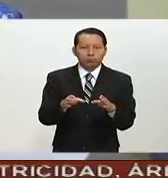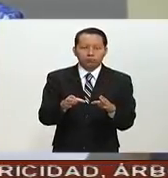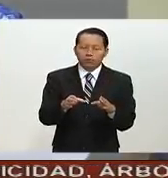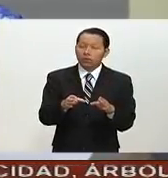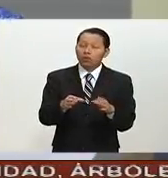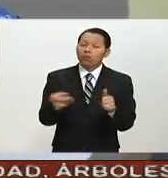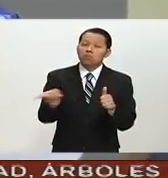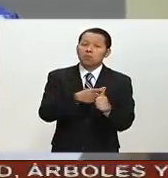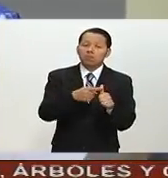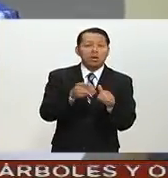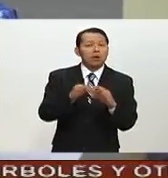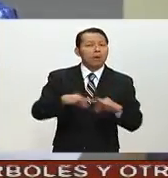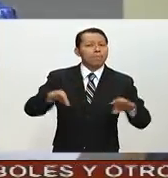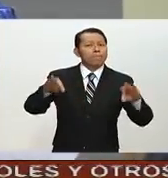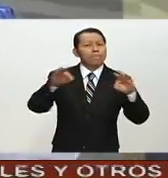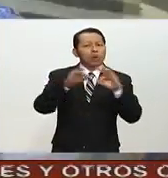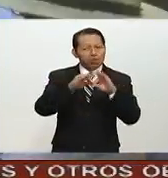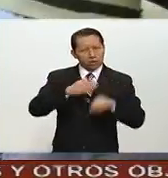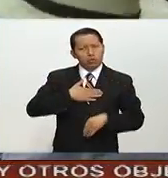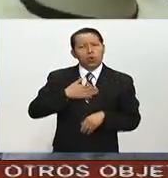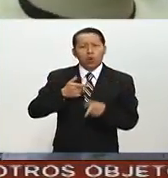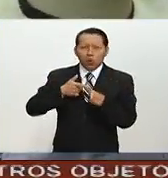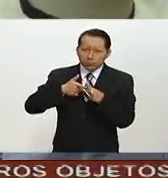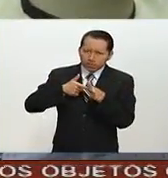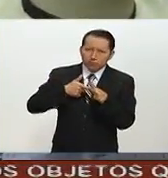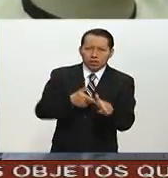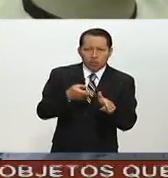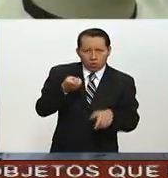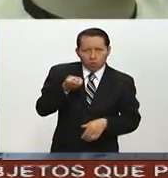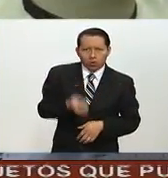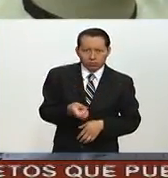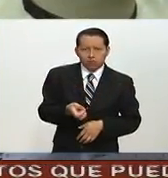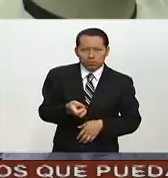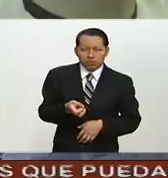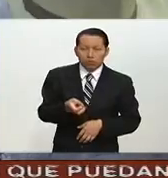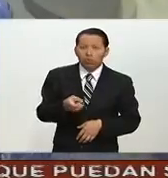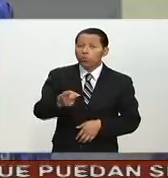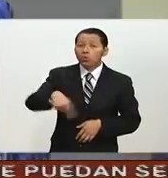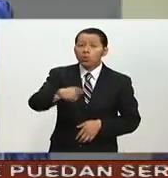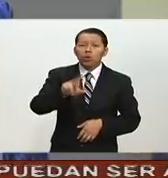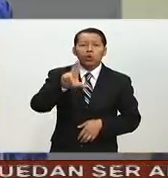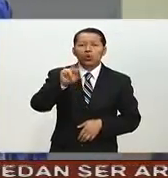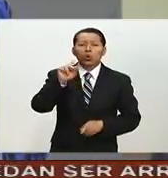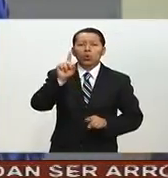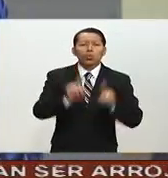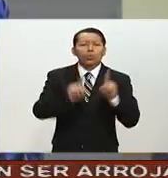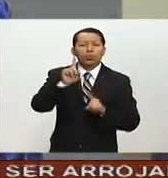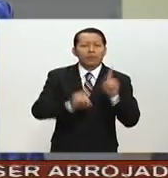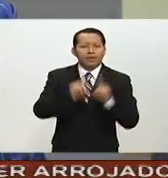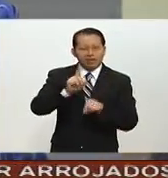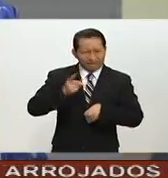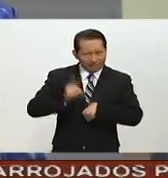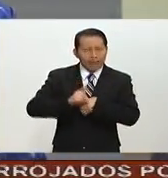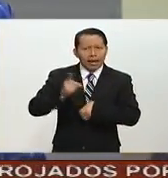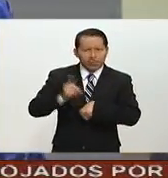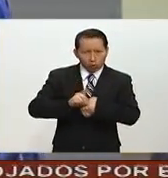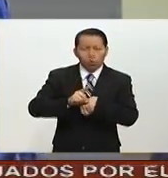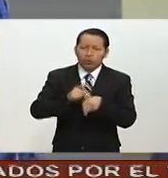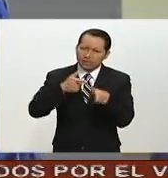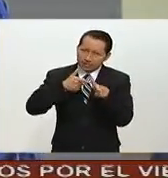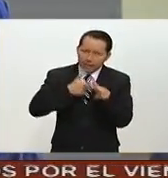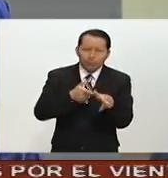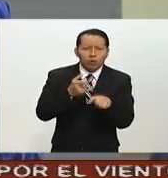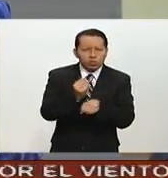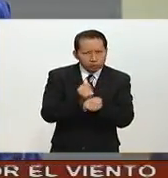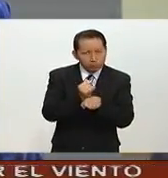causa más importante que me mantiene aquí. No duden, cada día iremos avanzando.